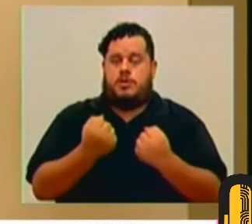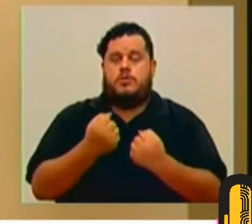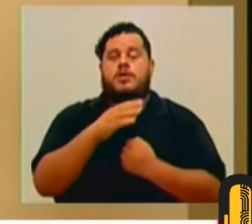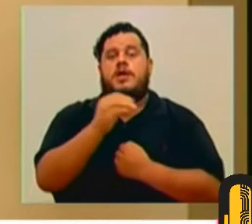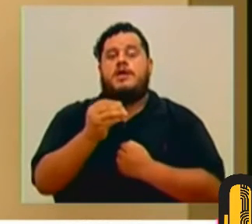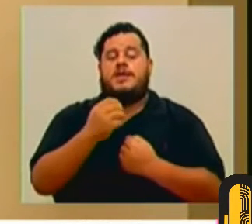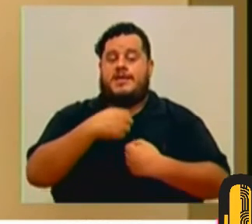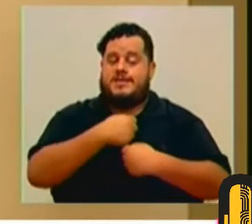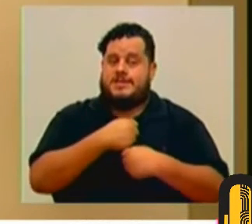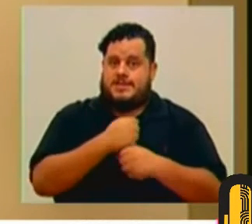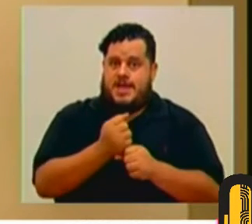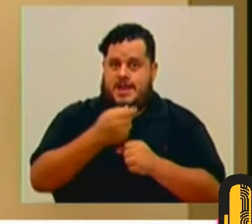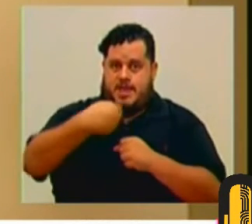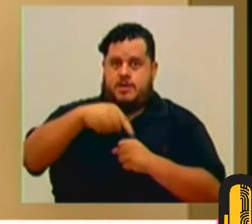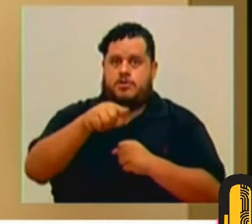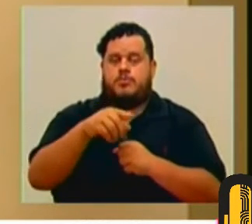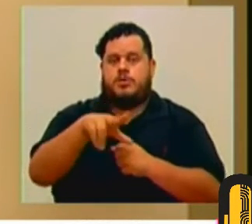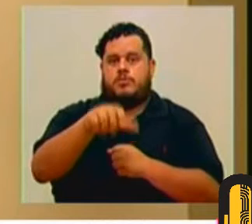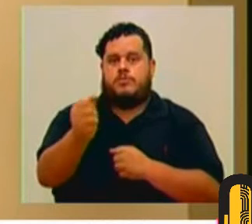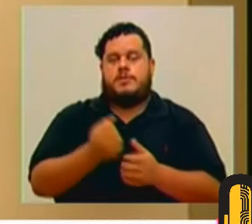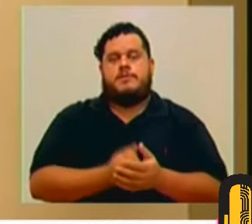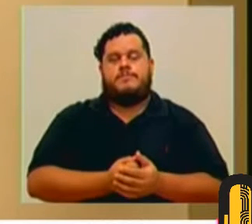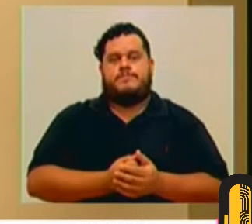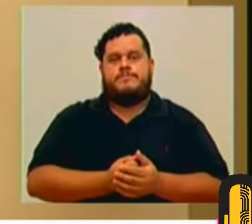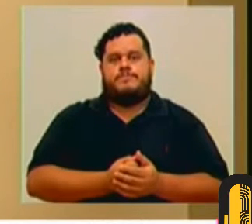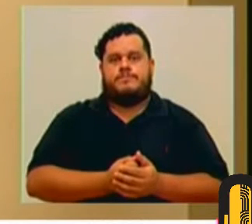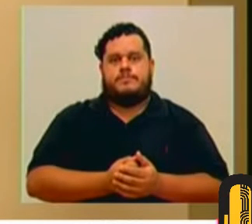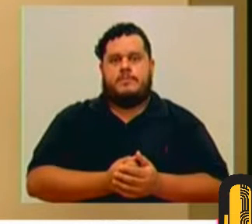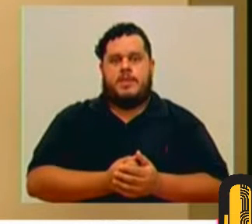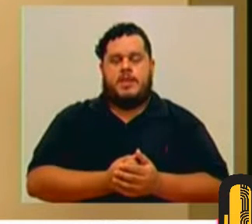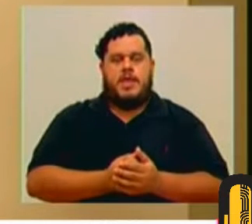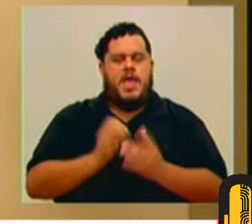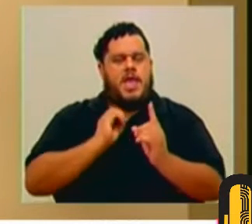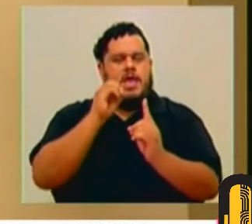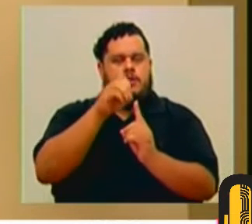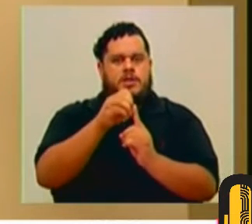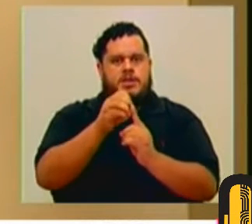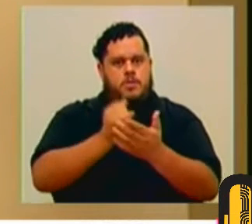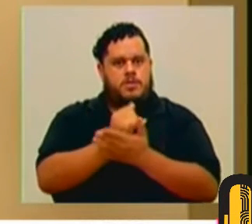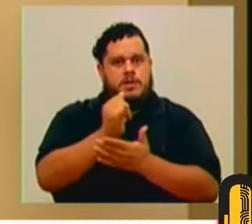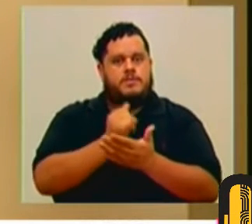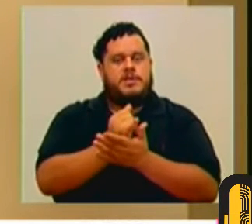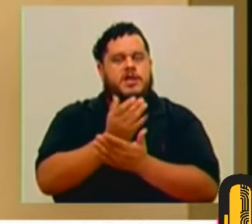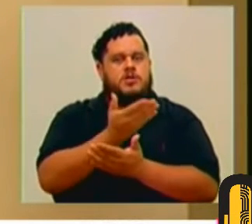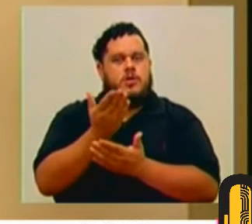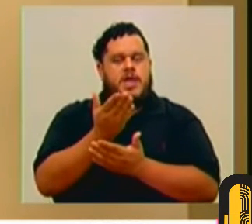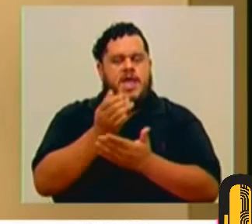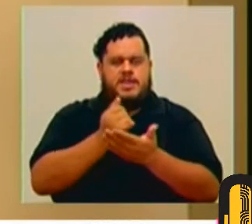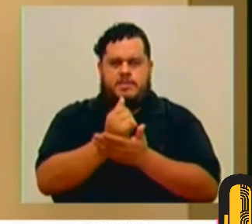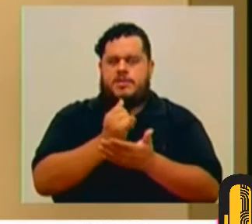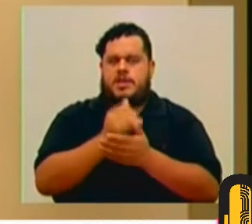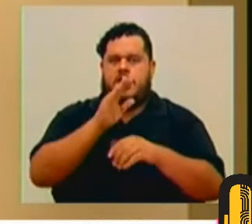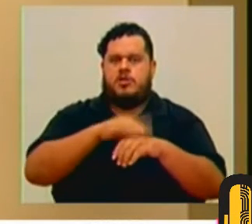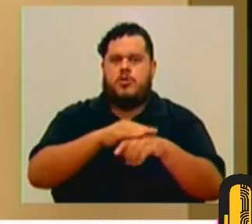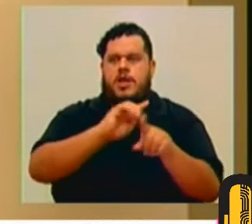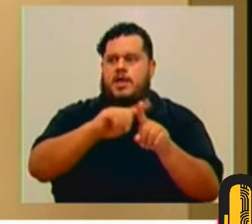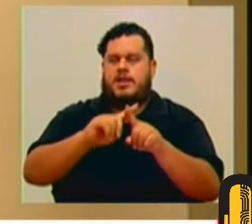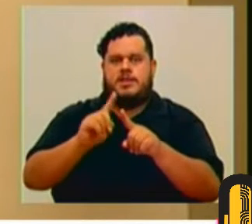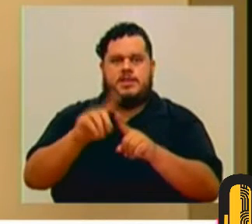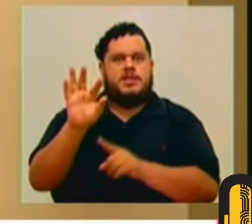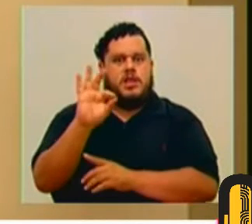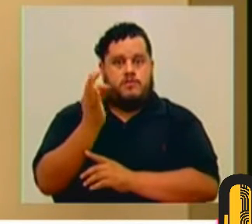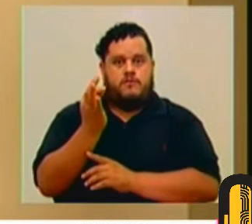se realizará en los próximos meses. El objetivo de la investigación es indagar sobre las distintas